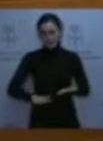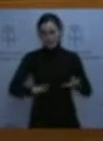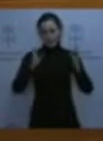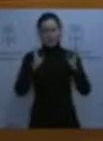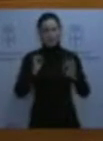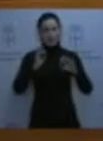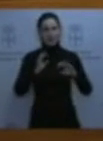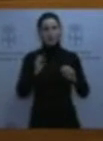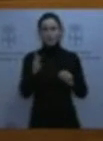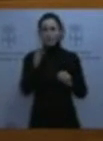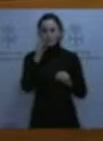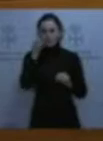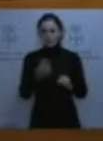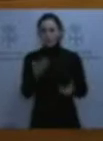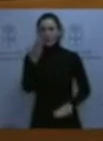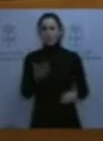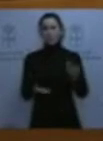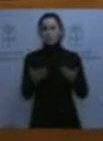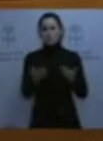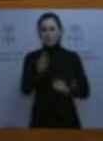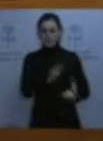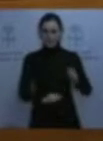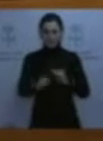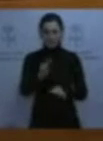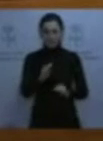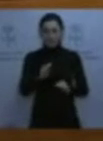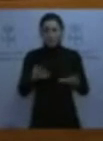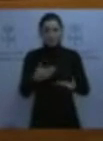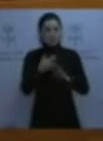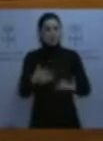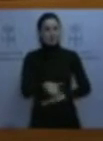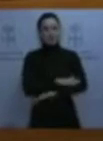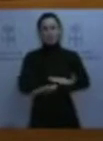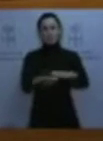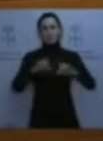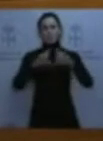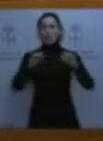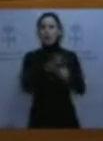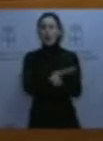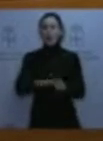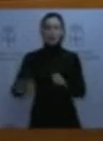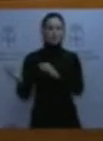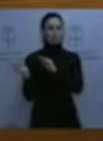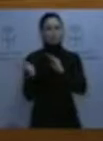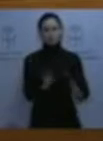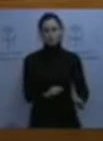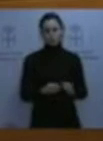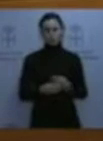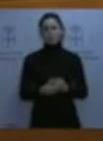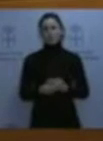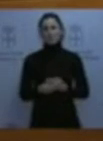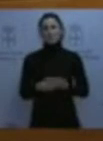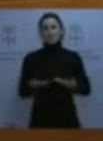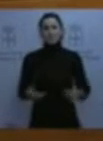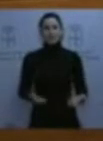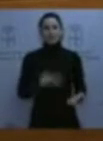efectividad del derecho a la verdad, a la justicia y a la reparación, al Gobierno asturiano, en el ámbito de las suyas, pues